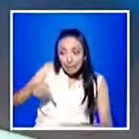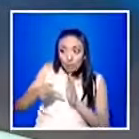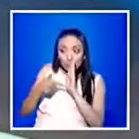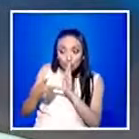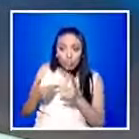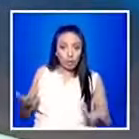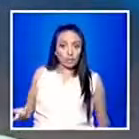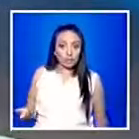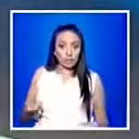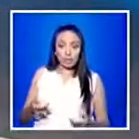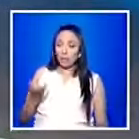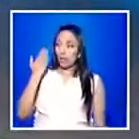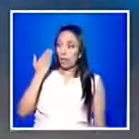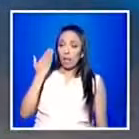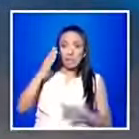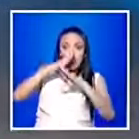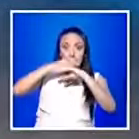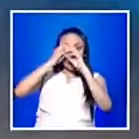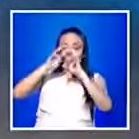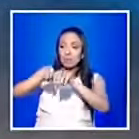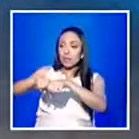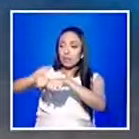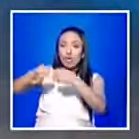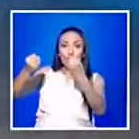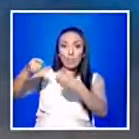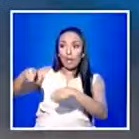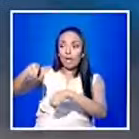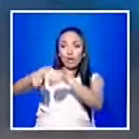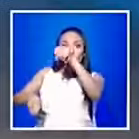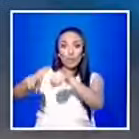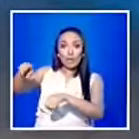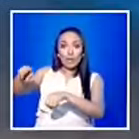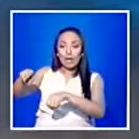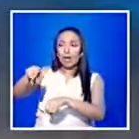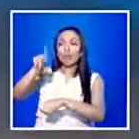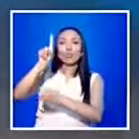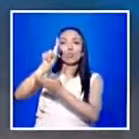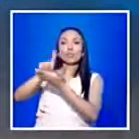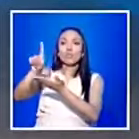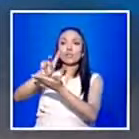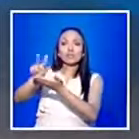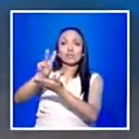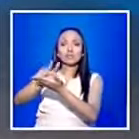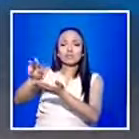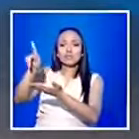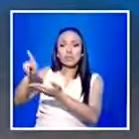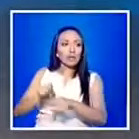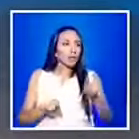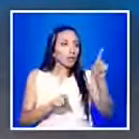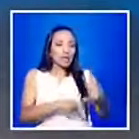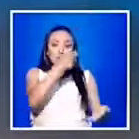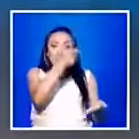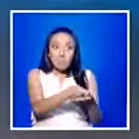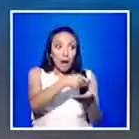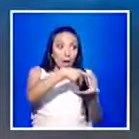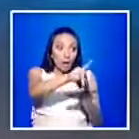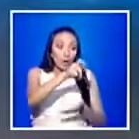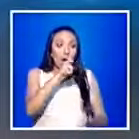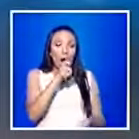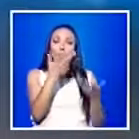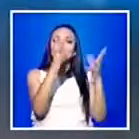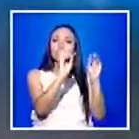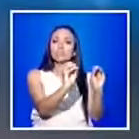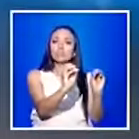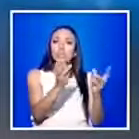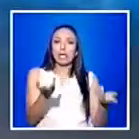incluso más temprano salíamos de una fuga que tenía semanas. Mientras tanto, en estos barrios donde la gente paga el servicio, no tienen el líquido